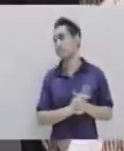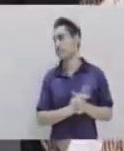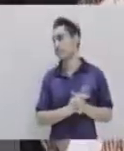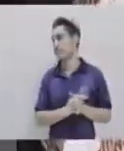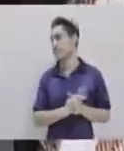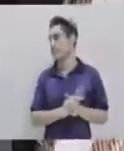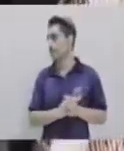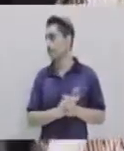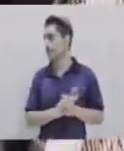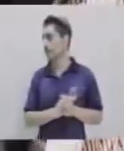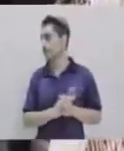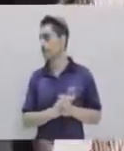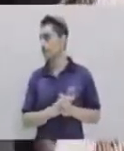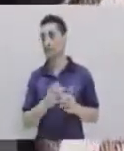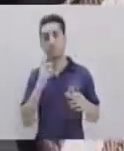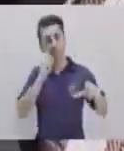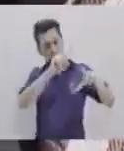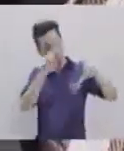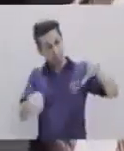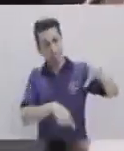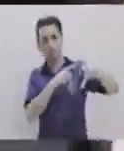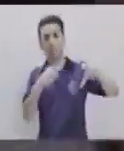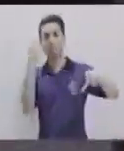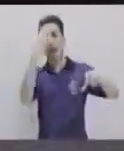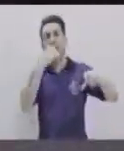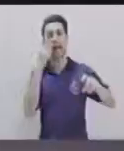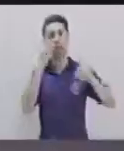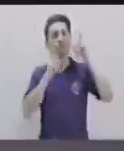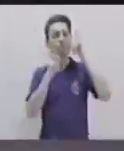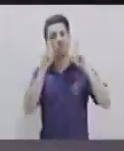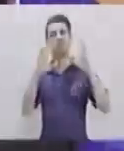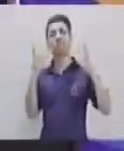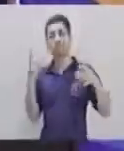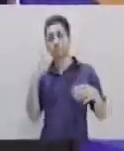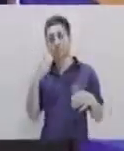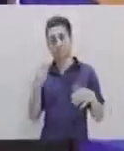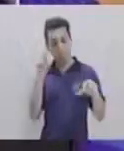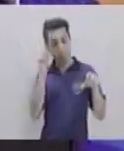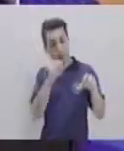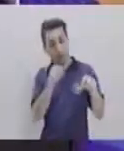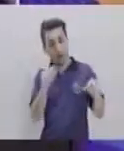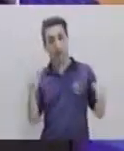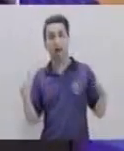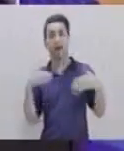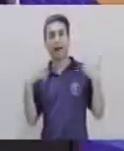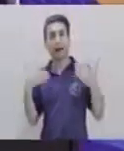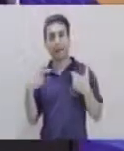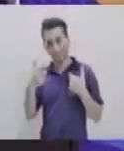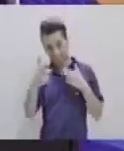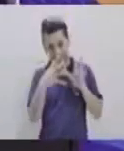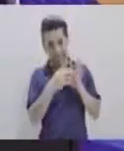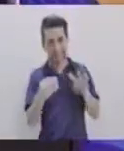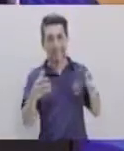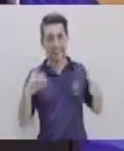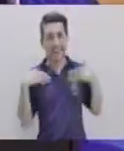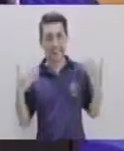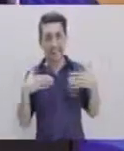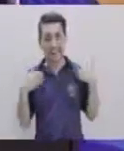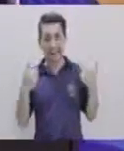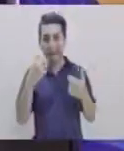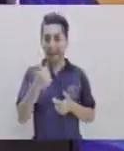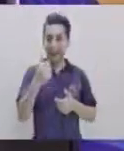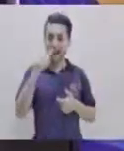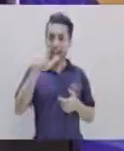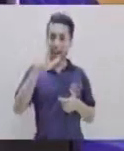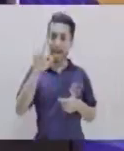Vamos a ver. El gesto que nos quedó es de alegre. Pongamos una cara alegre